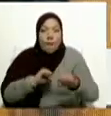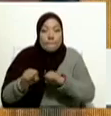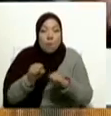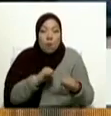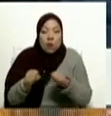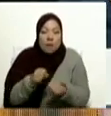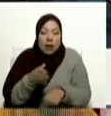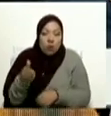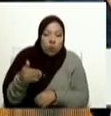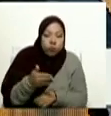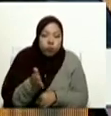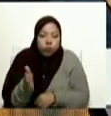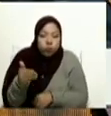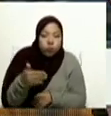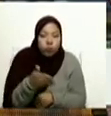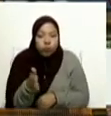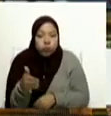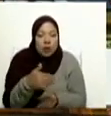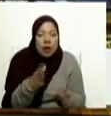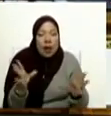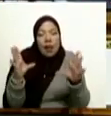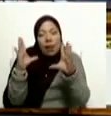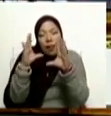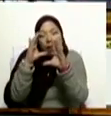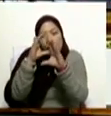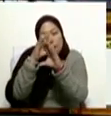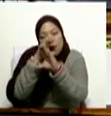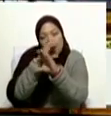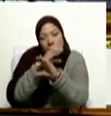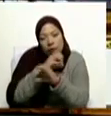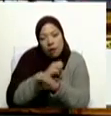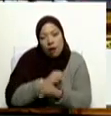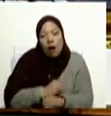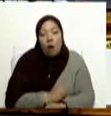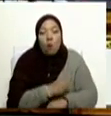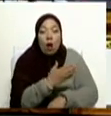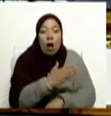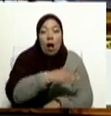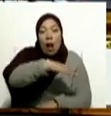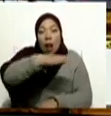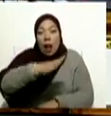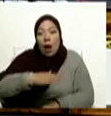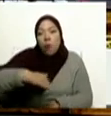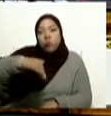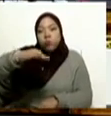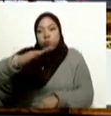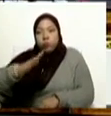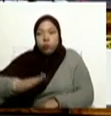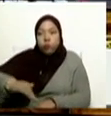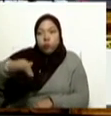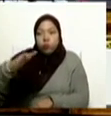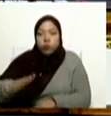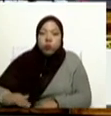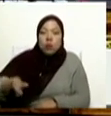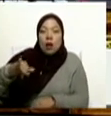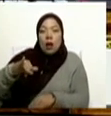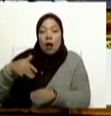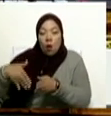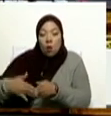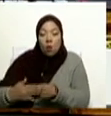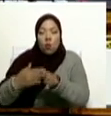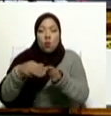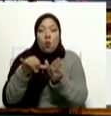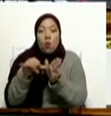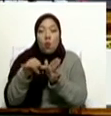peces que aquella noche mantenían las aguas tan agitadas pasamos también muy cerca de la proa de la corbeta de